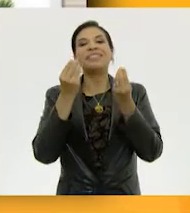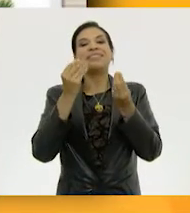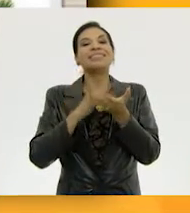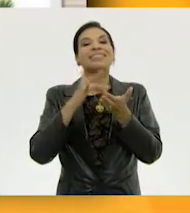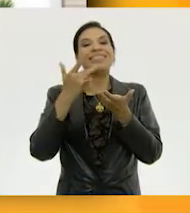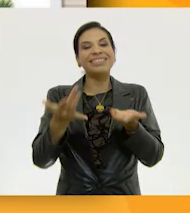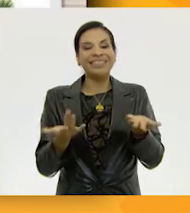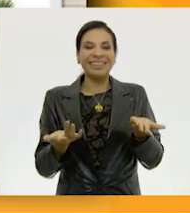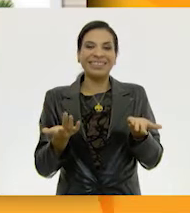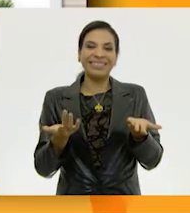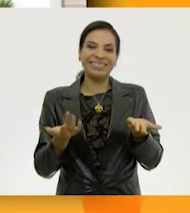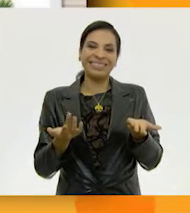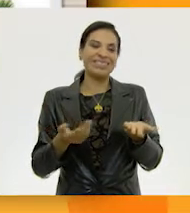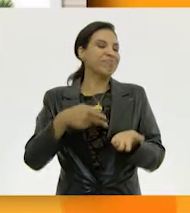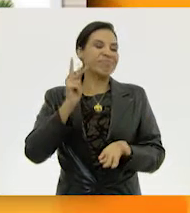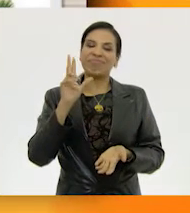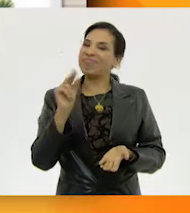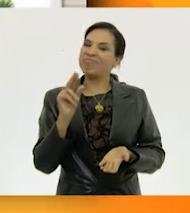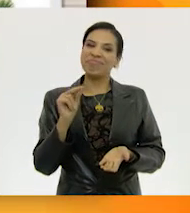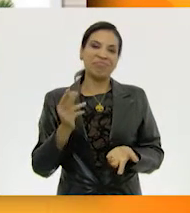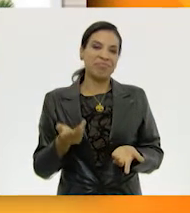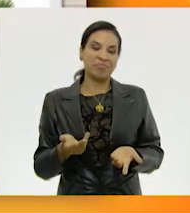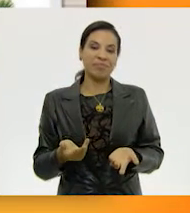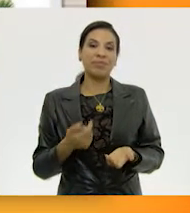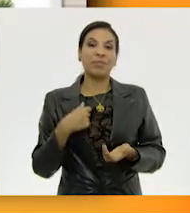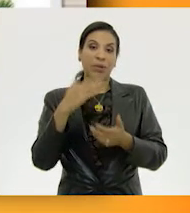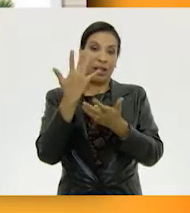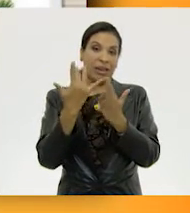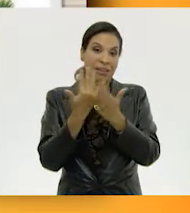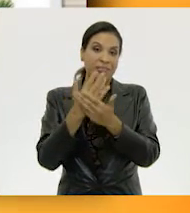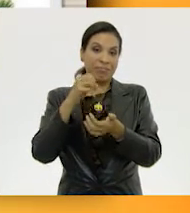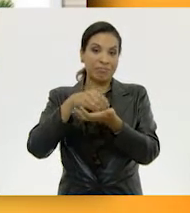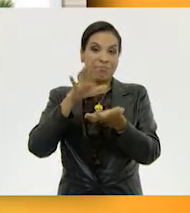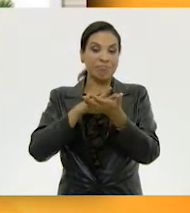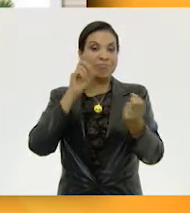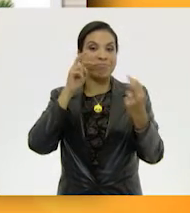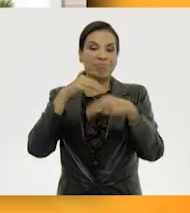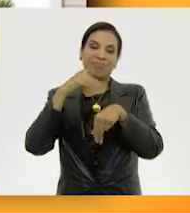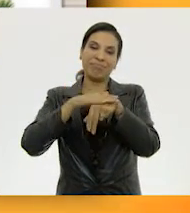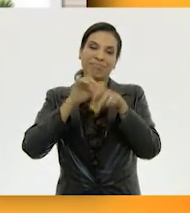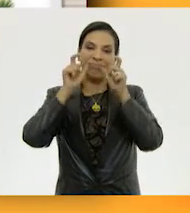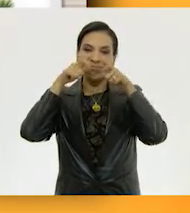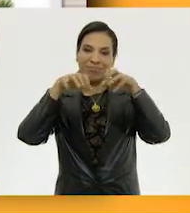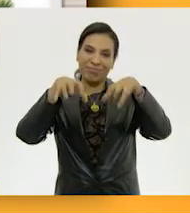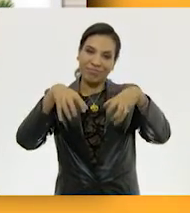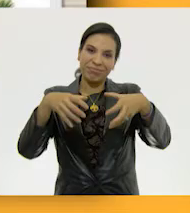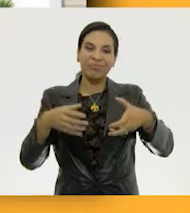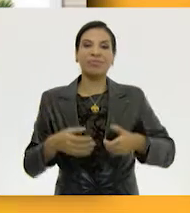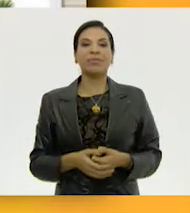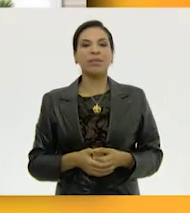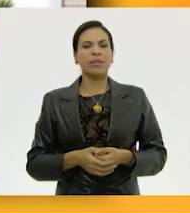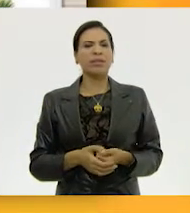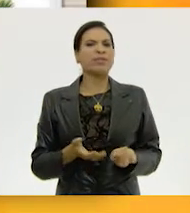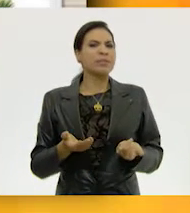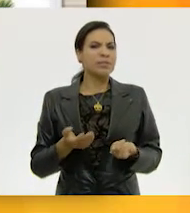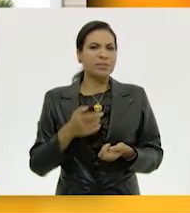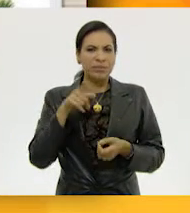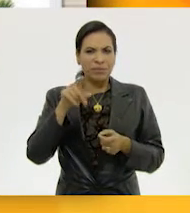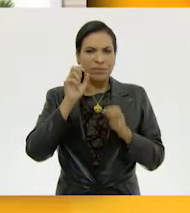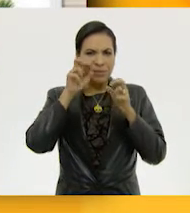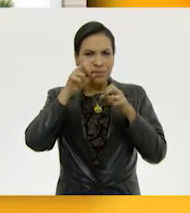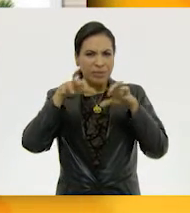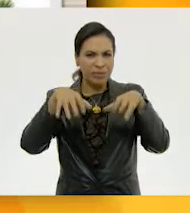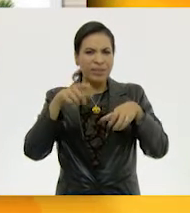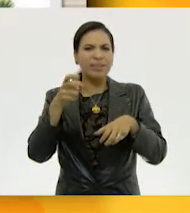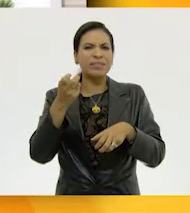¡Muchas gracias! Pero no, he quedado ya de verme con mi amigo el Grúfalo. ¿Grúfalo?